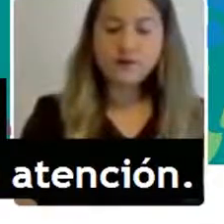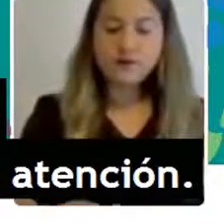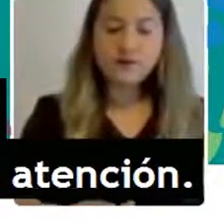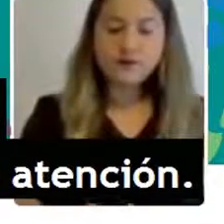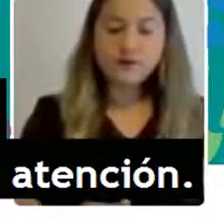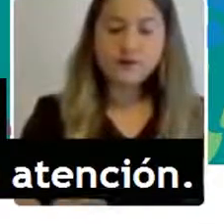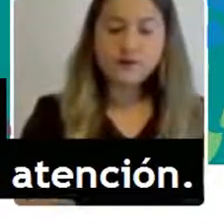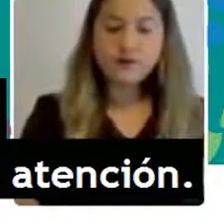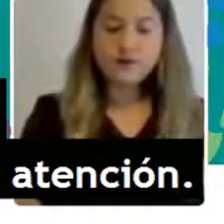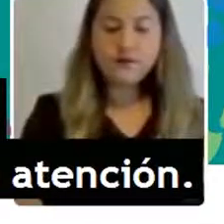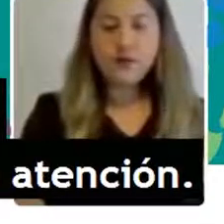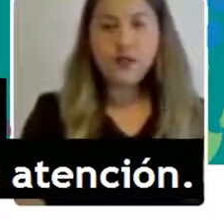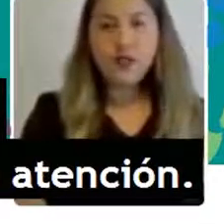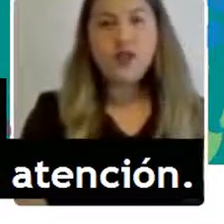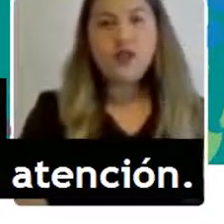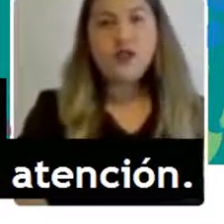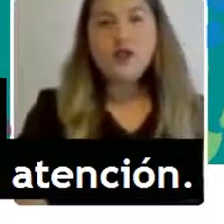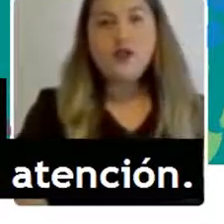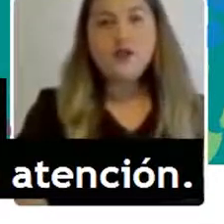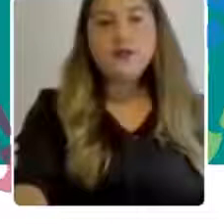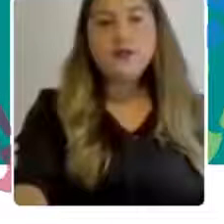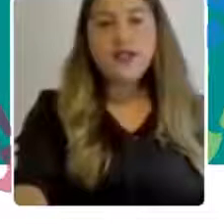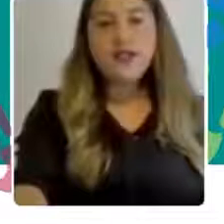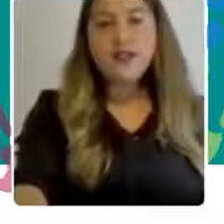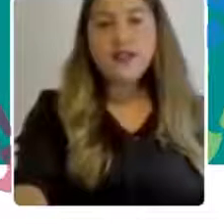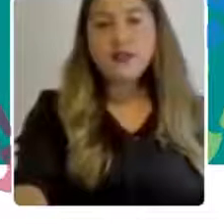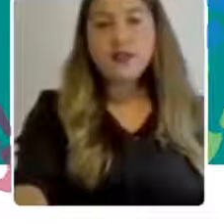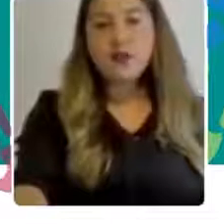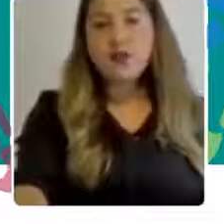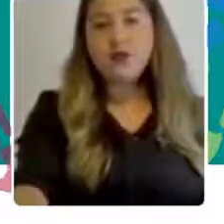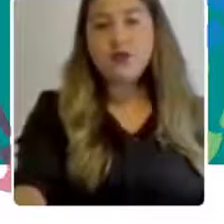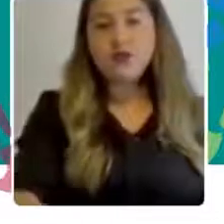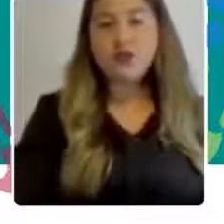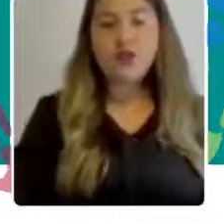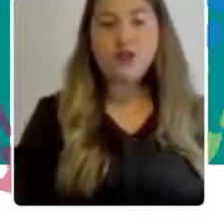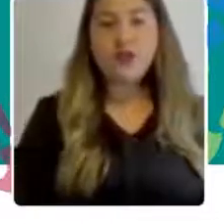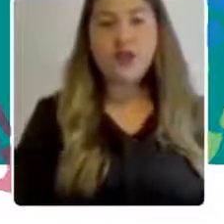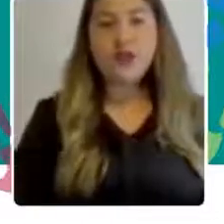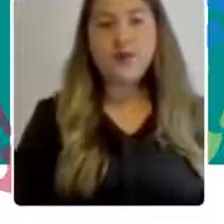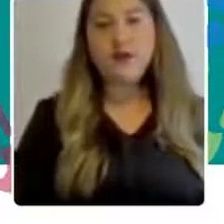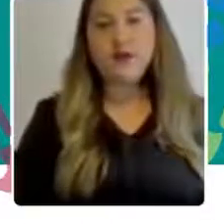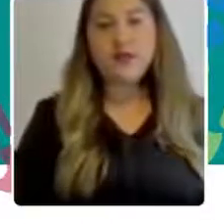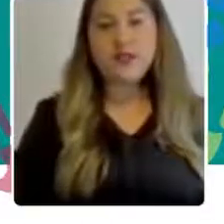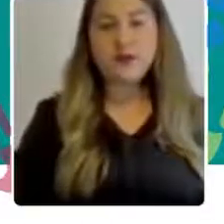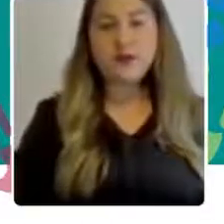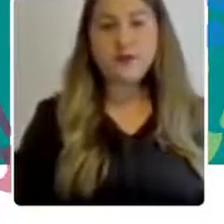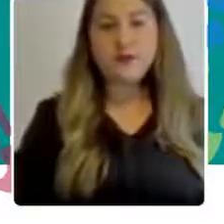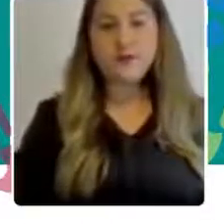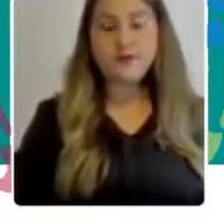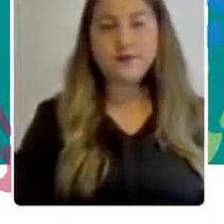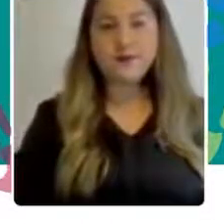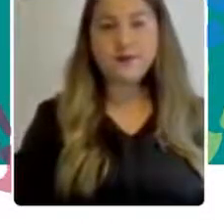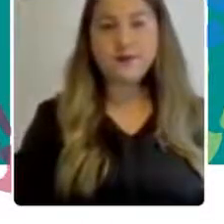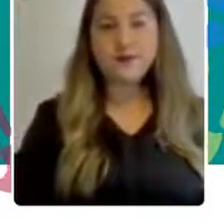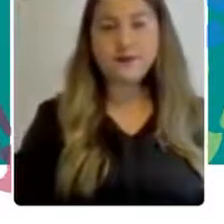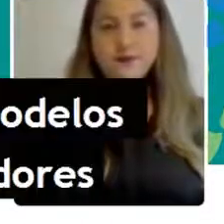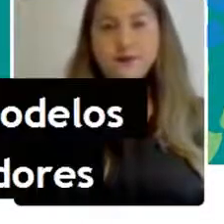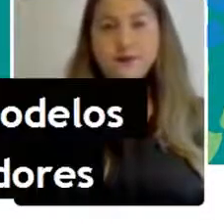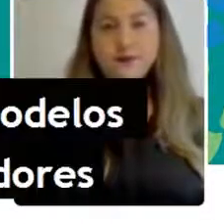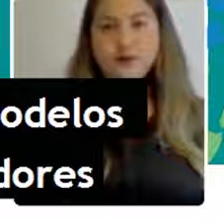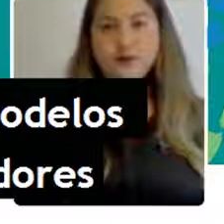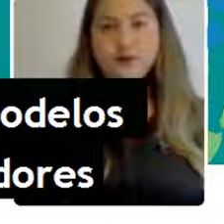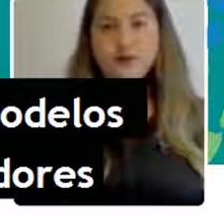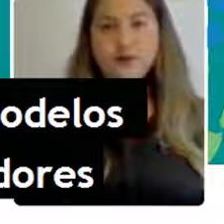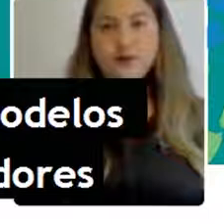todos los lugares o en todos los centros de atención. Por esta razón, voy a dejar acá un poco la cámara porque por